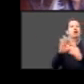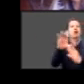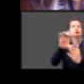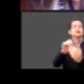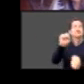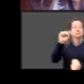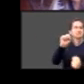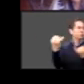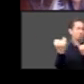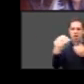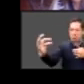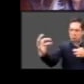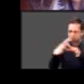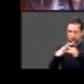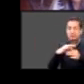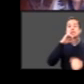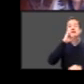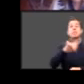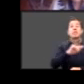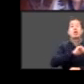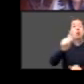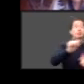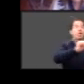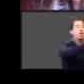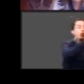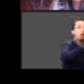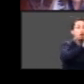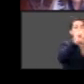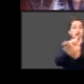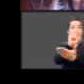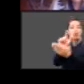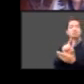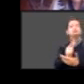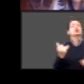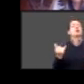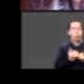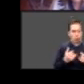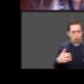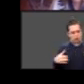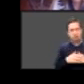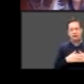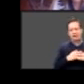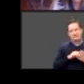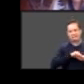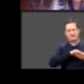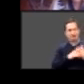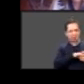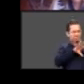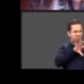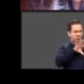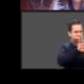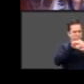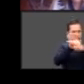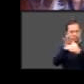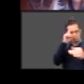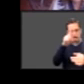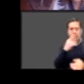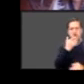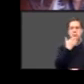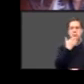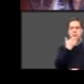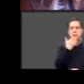leyes que se han derivado a partir de esta reforma y las propias reformas legales entonces